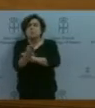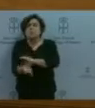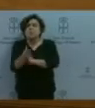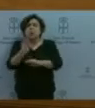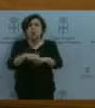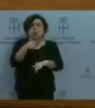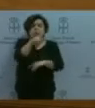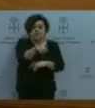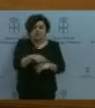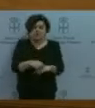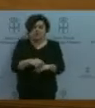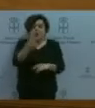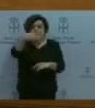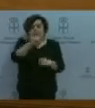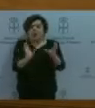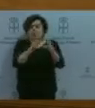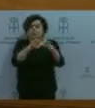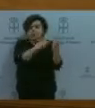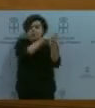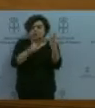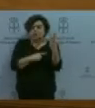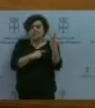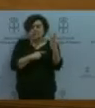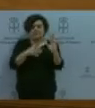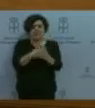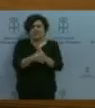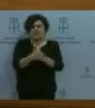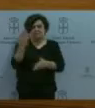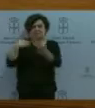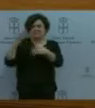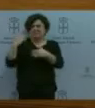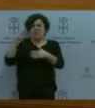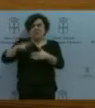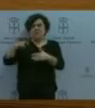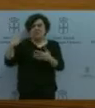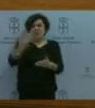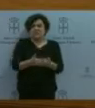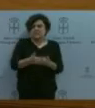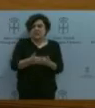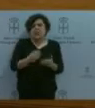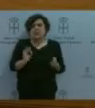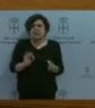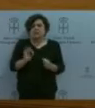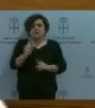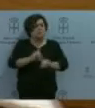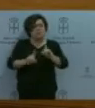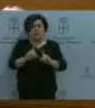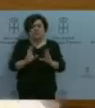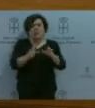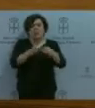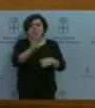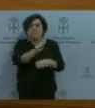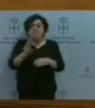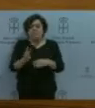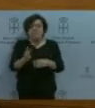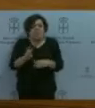esta Cámara, y nunca lo había hecho el Grupo Parlamentario del Partido Popular, nunca lo había hecho el Grupo de Ciudadanos, y bueno, no lo